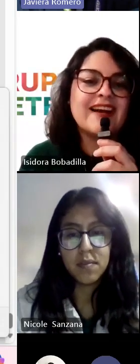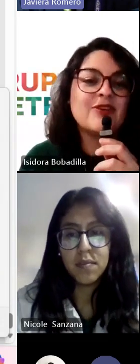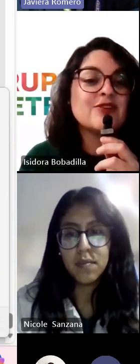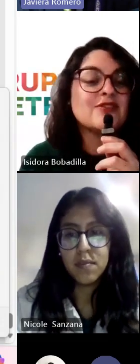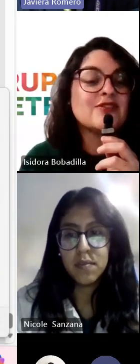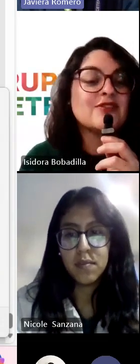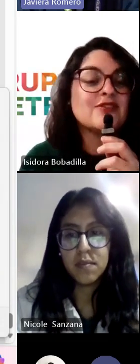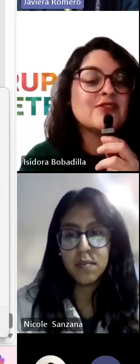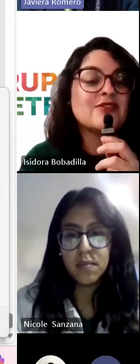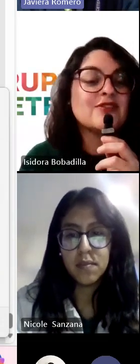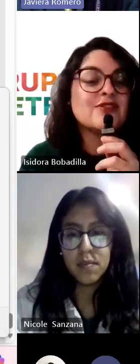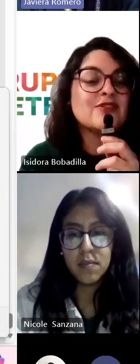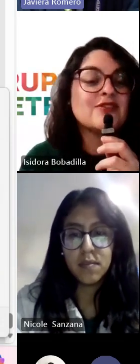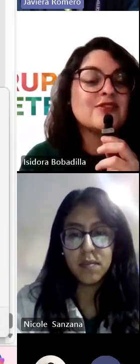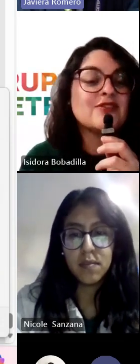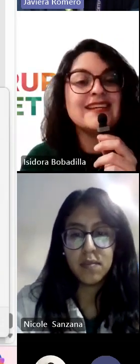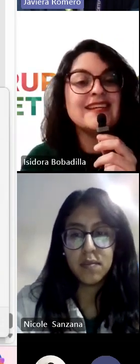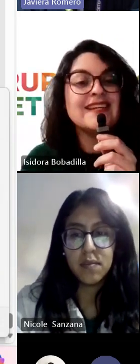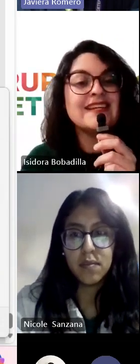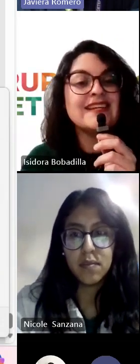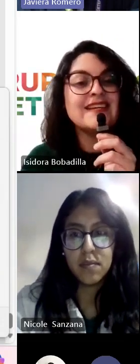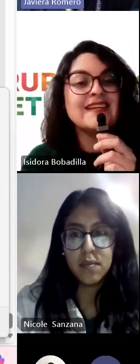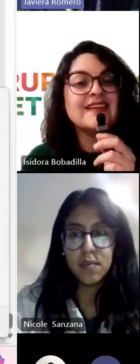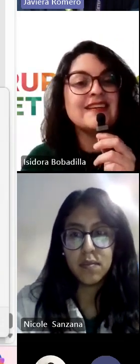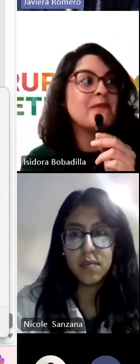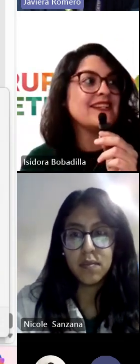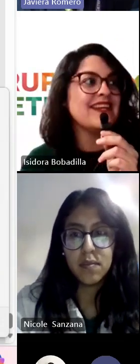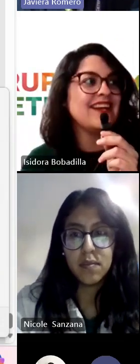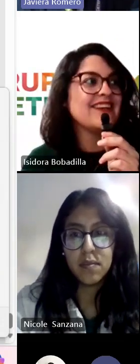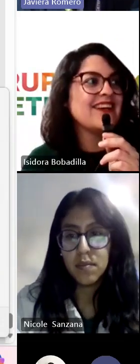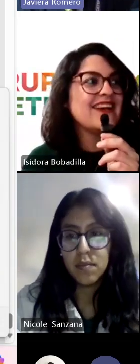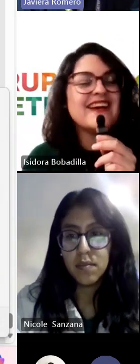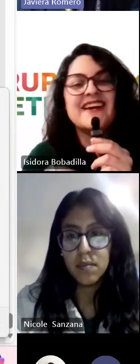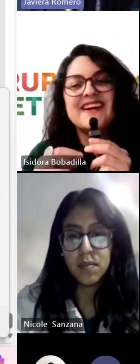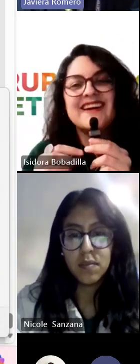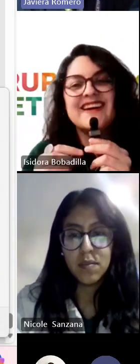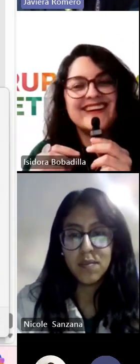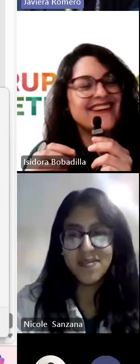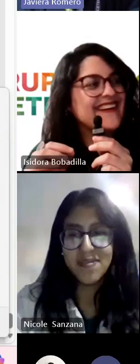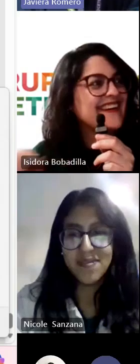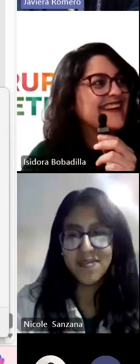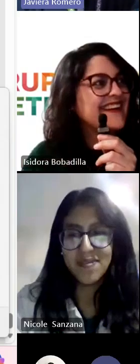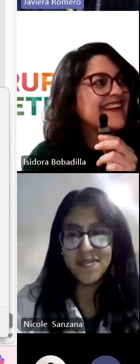Nos quedan 2 en octubre que sí van a ser de manera más presencial.